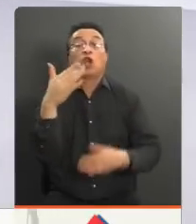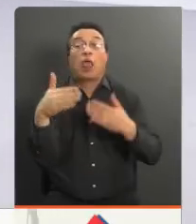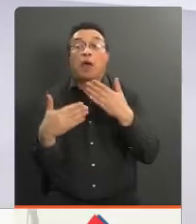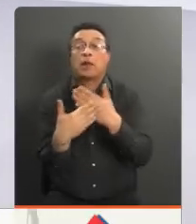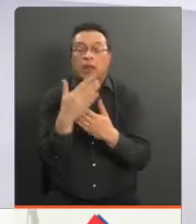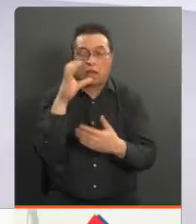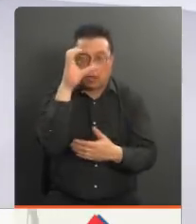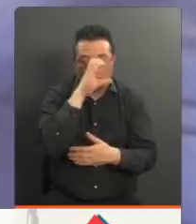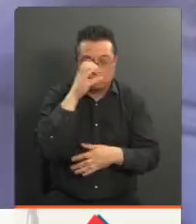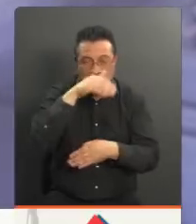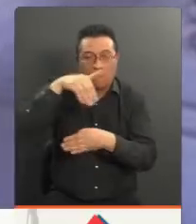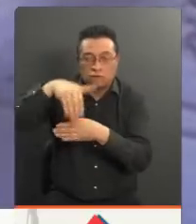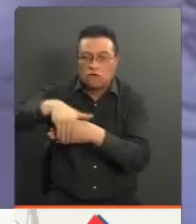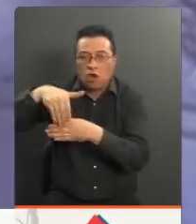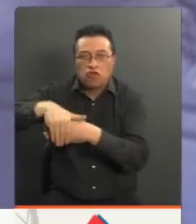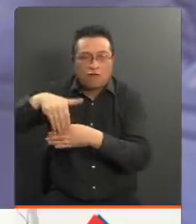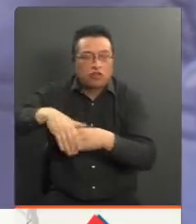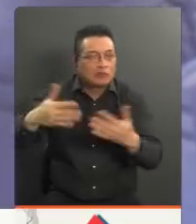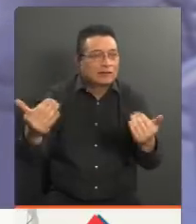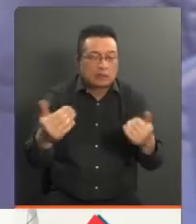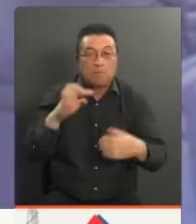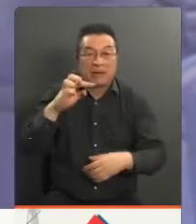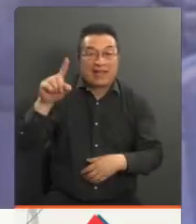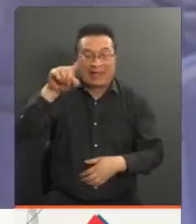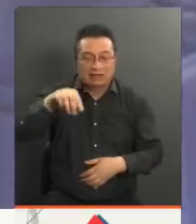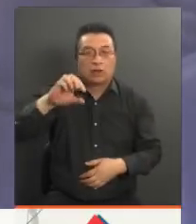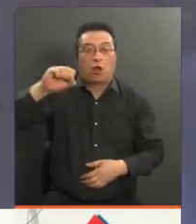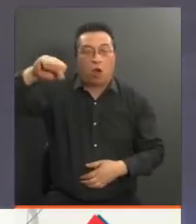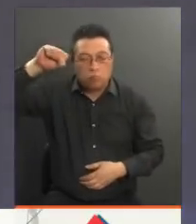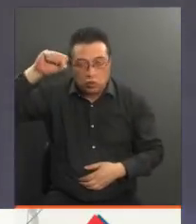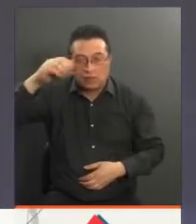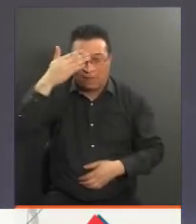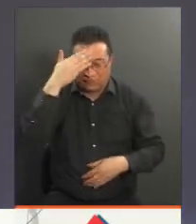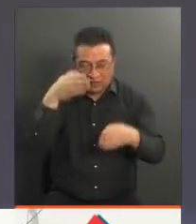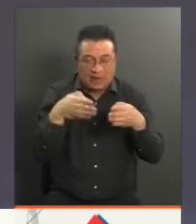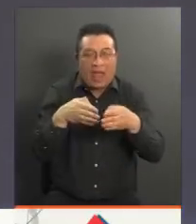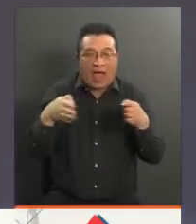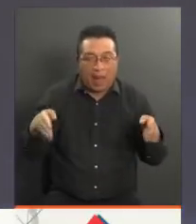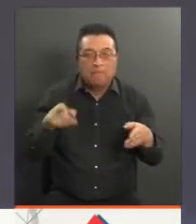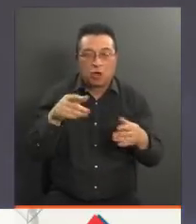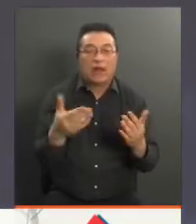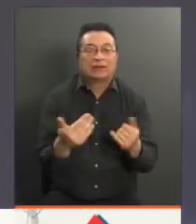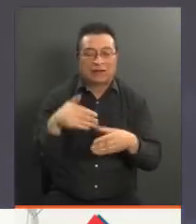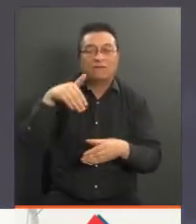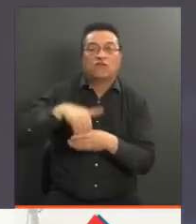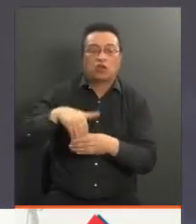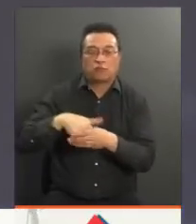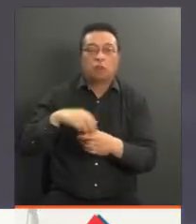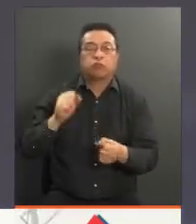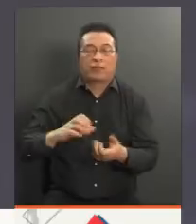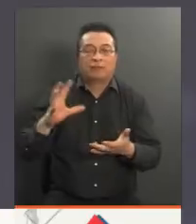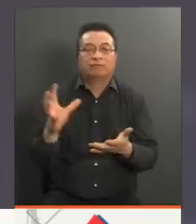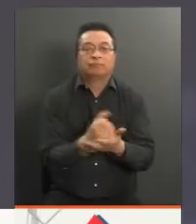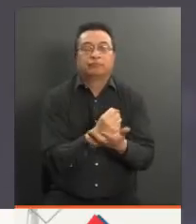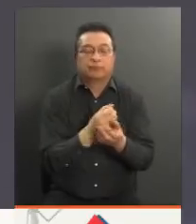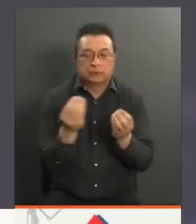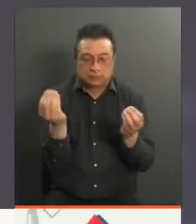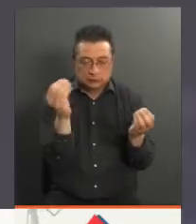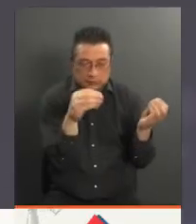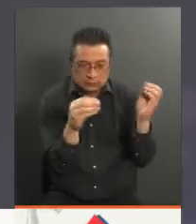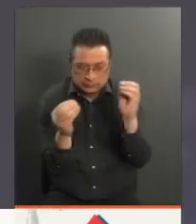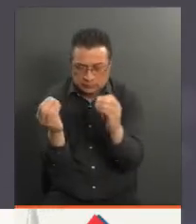los votos que necesitaban. El PS, el Partido Comunista, el Frente Amplio, necesitaban más votos para poder llegar a fórmulas, para